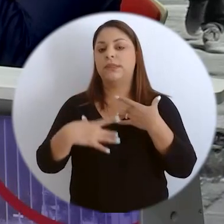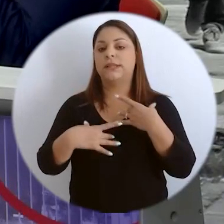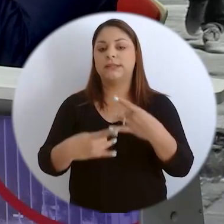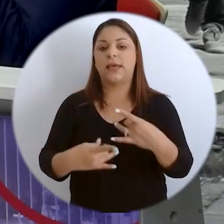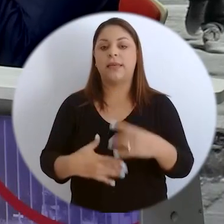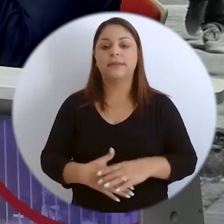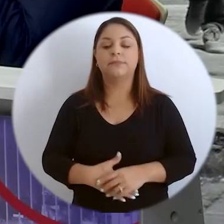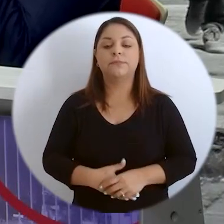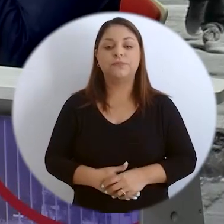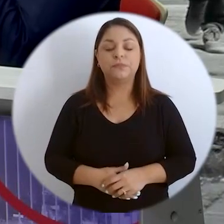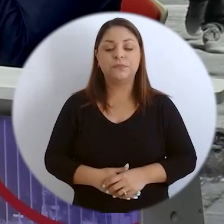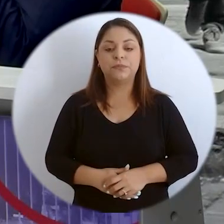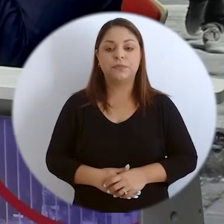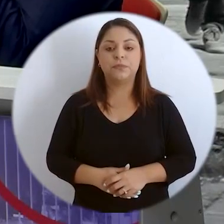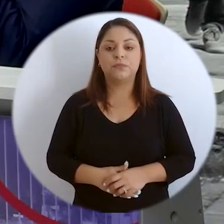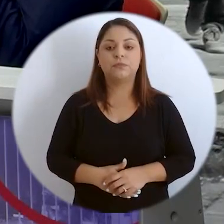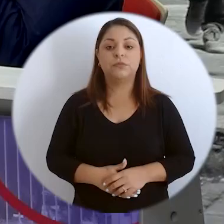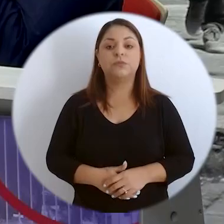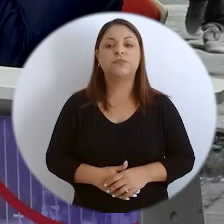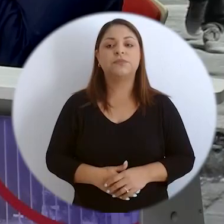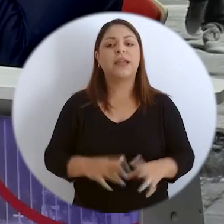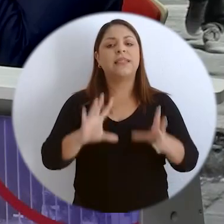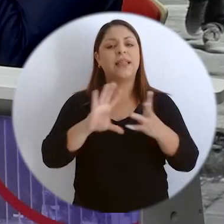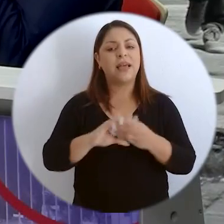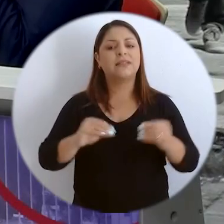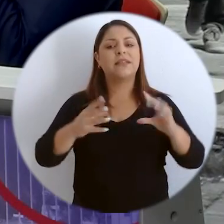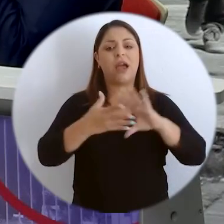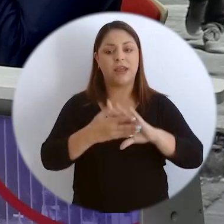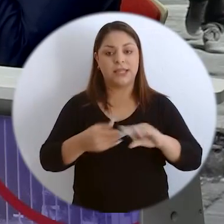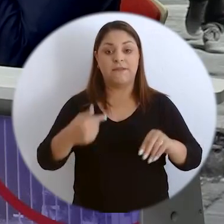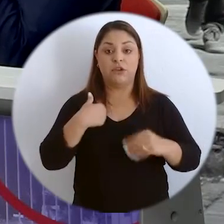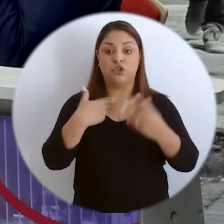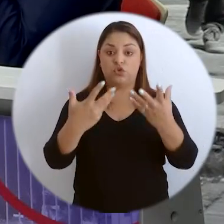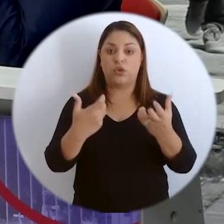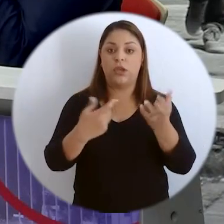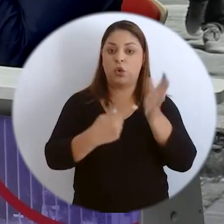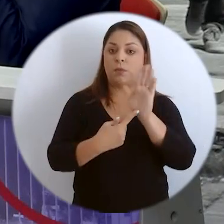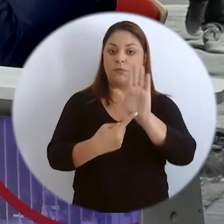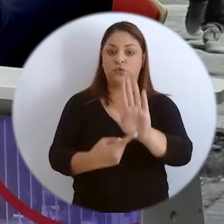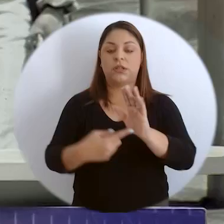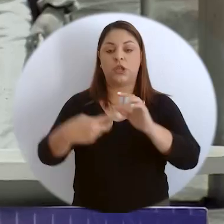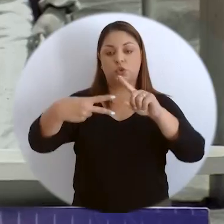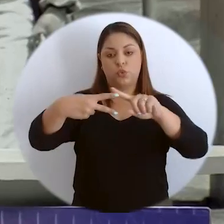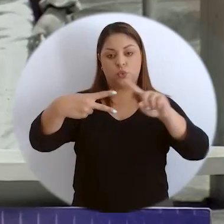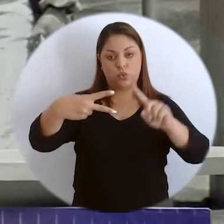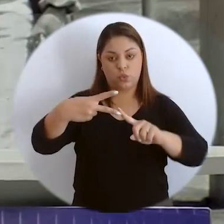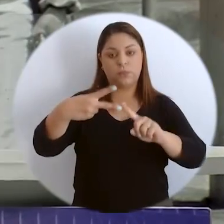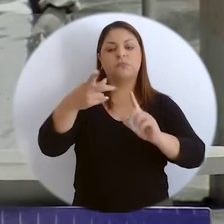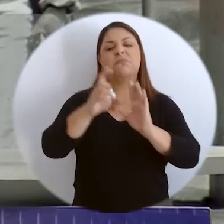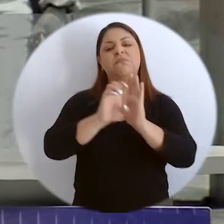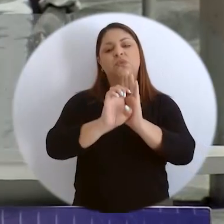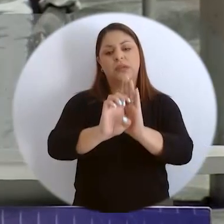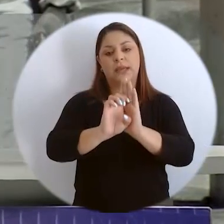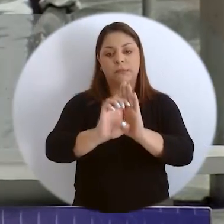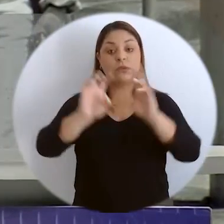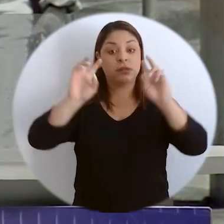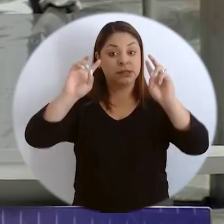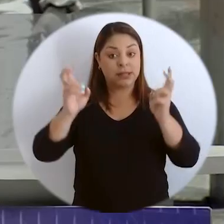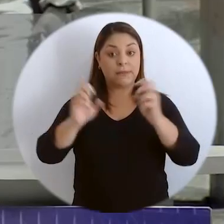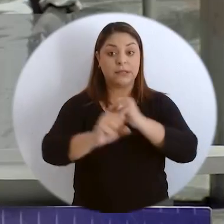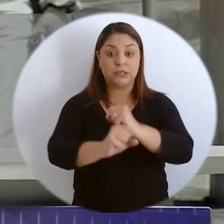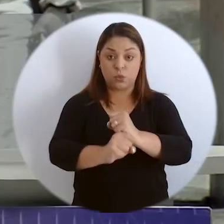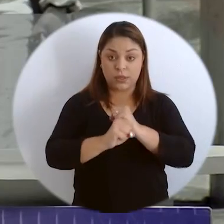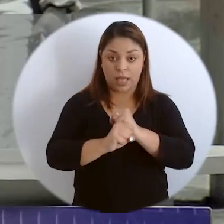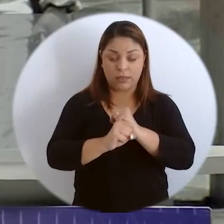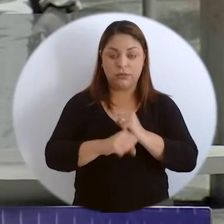En términos de la narrativa, quiero señalar dos aspectos. Por ejemplo, en materia de seguridad, cuando